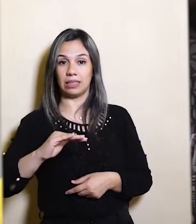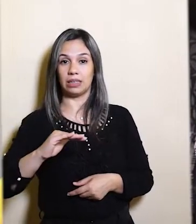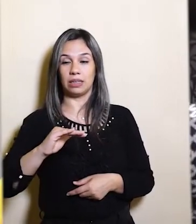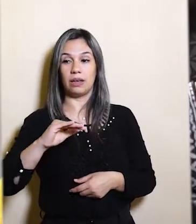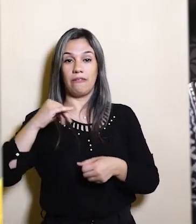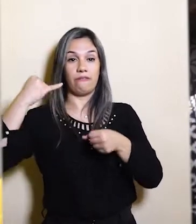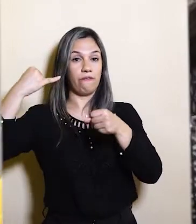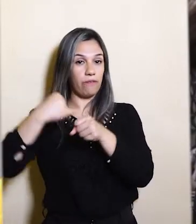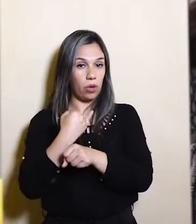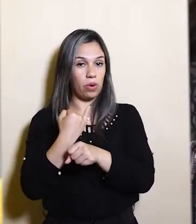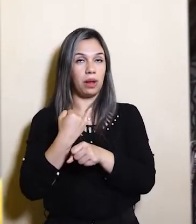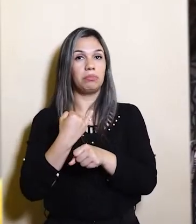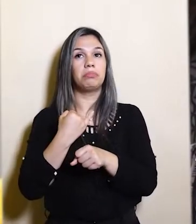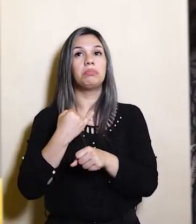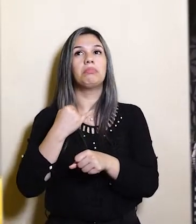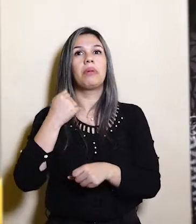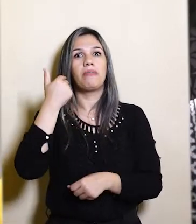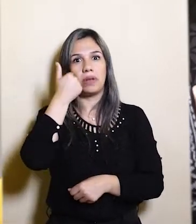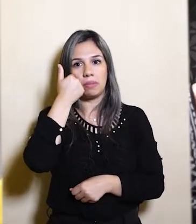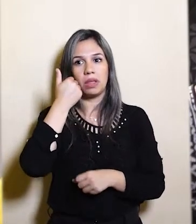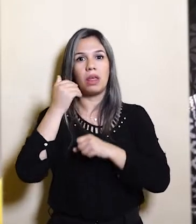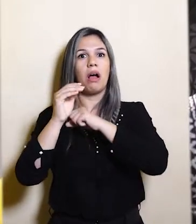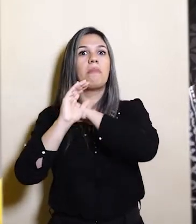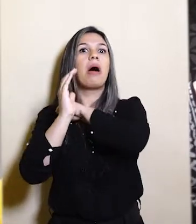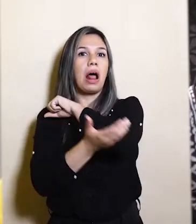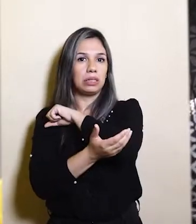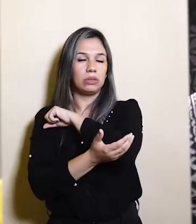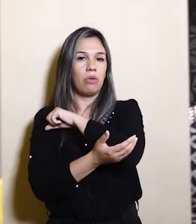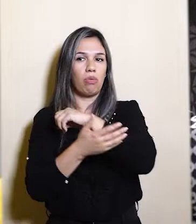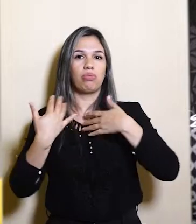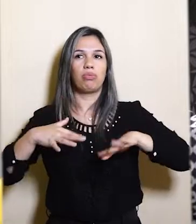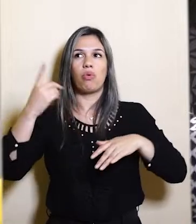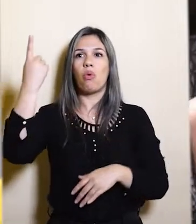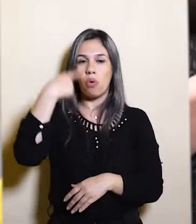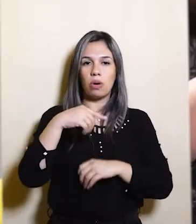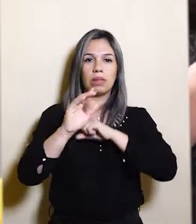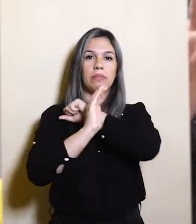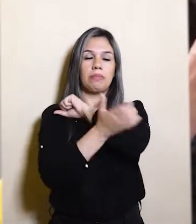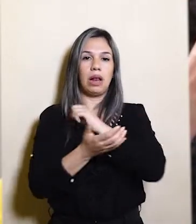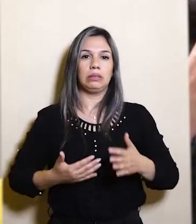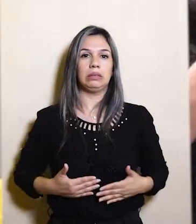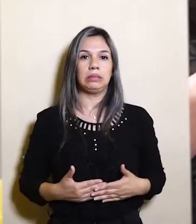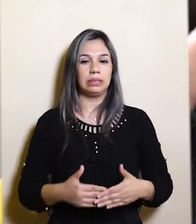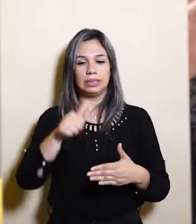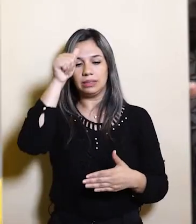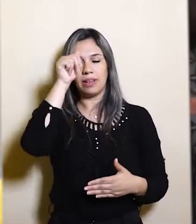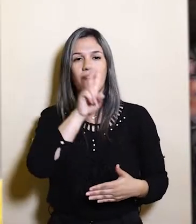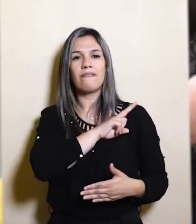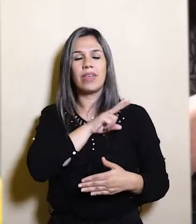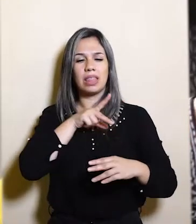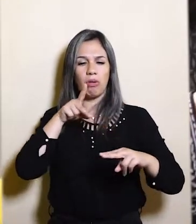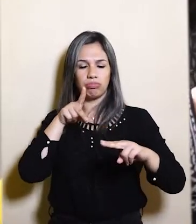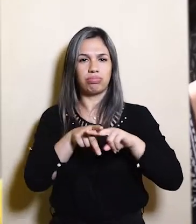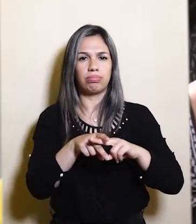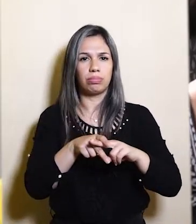a abusos sexuales y a una maternidad forzada. Estas son situaciones que le truncan la vida. El proyecto de vida